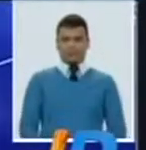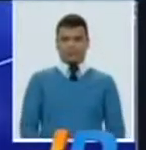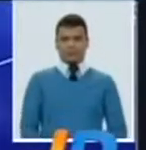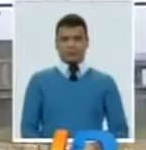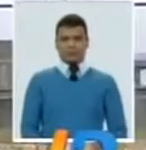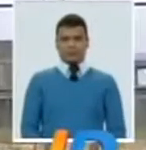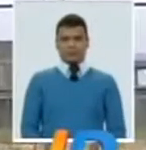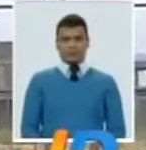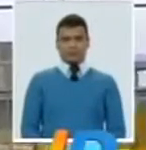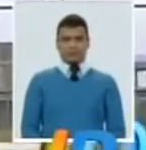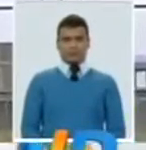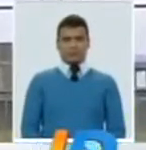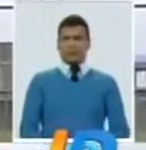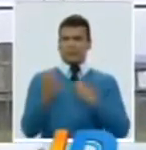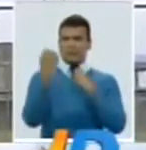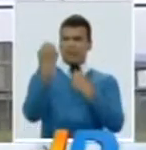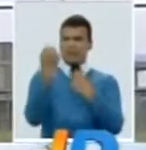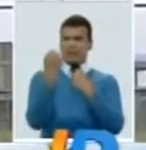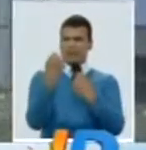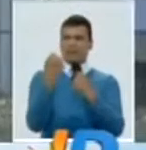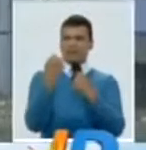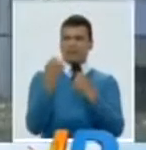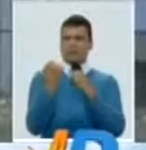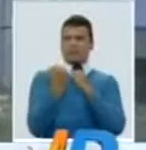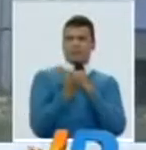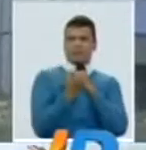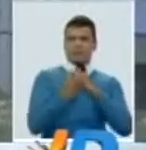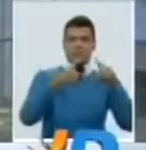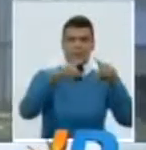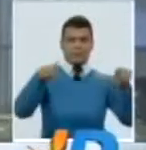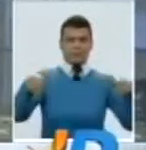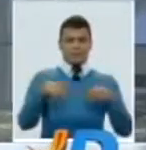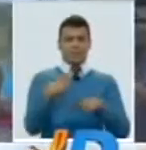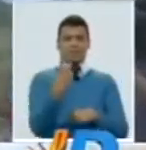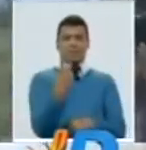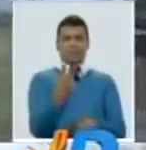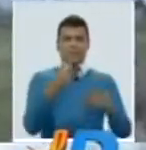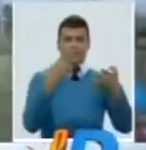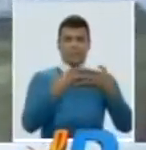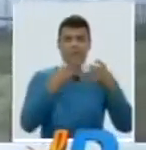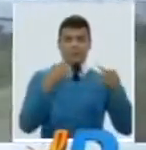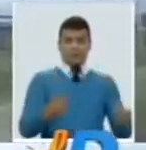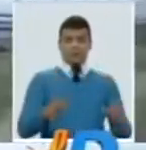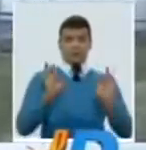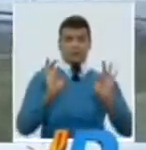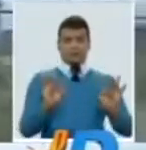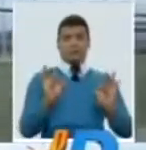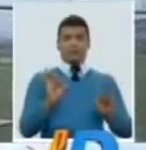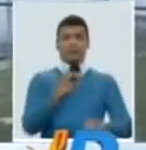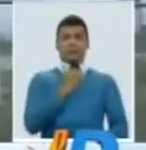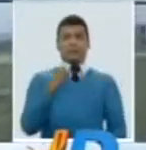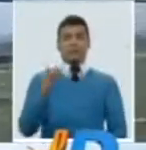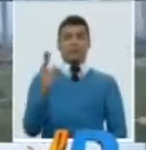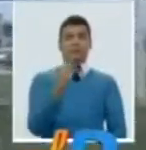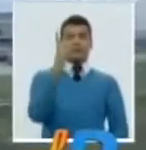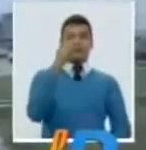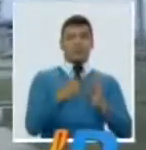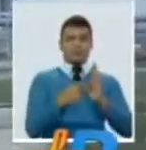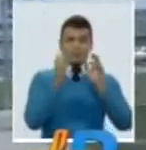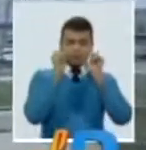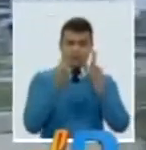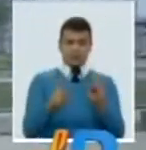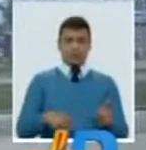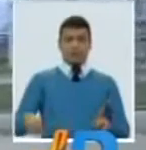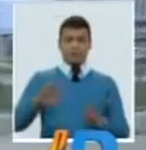detalles. El amotinamiento se presenta en el patio 2 de la cárcel de máxima seguridad de Jamundí por cerca de 1000 reclusos que reclaman que